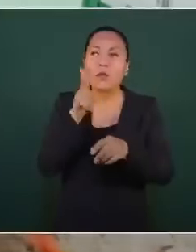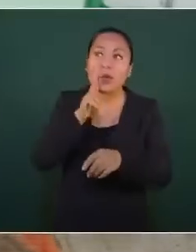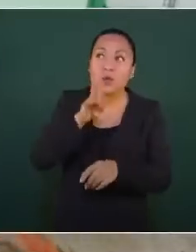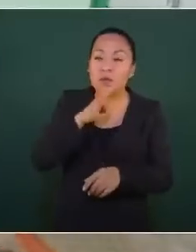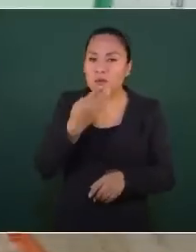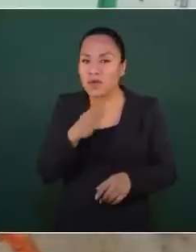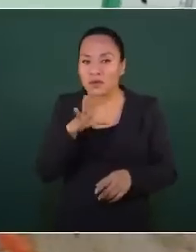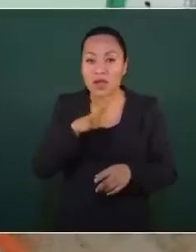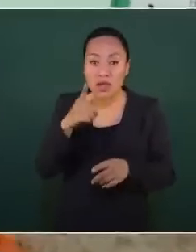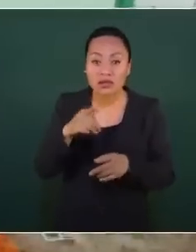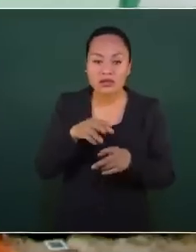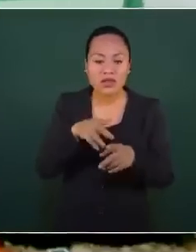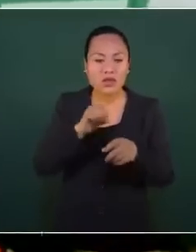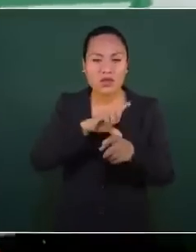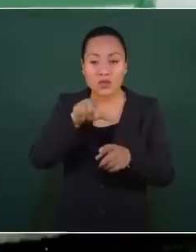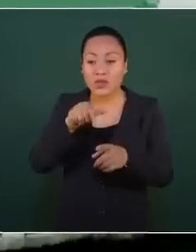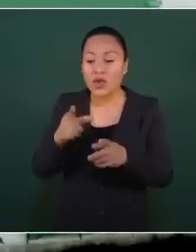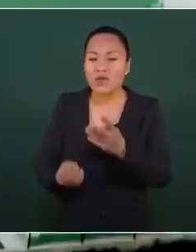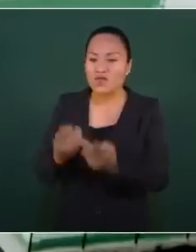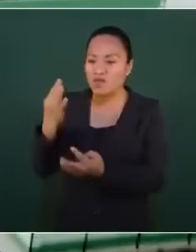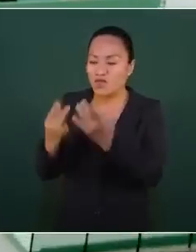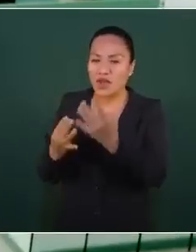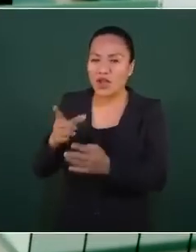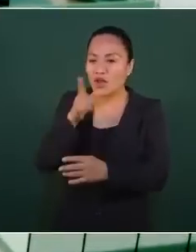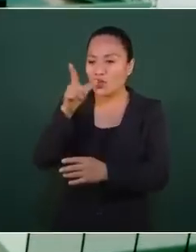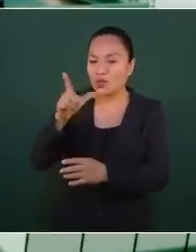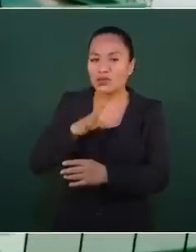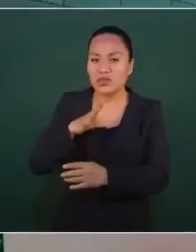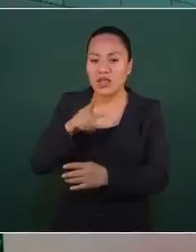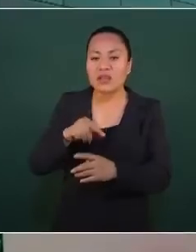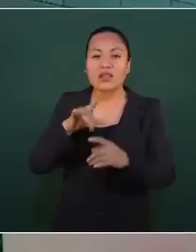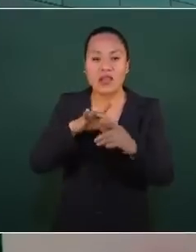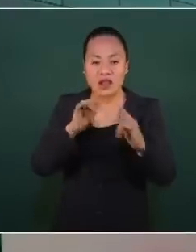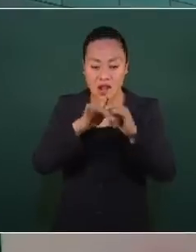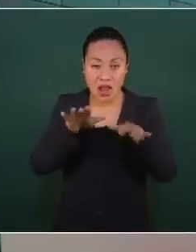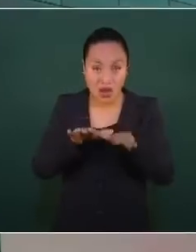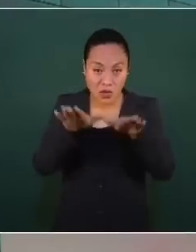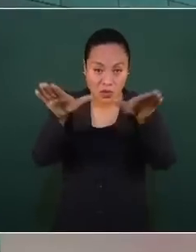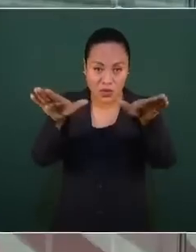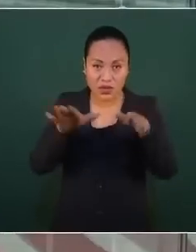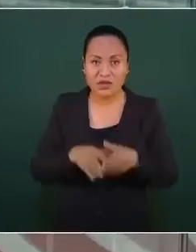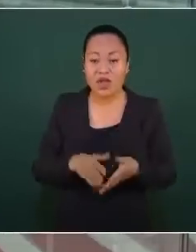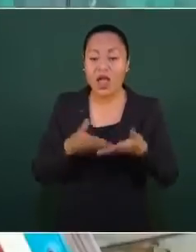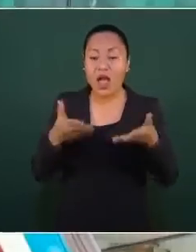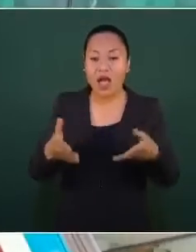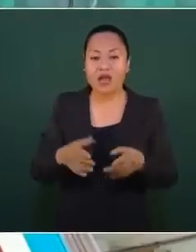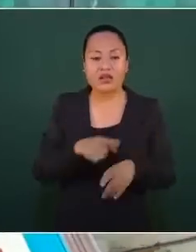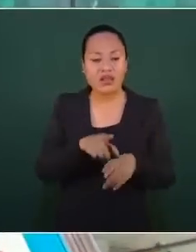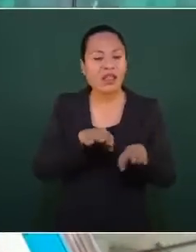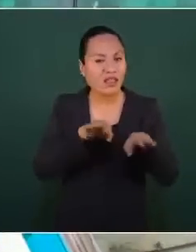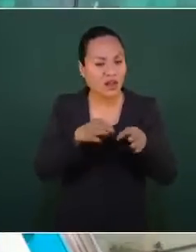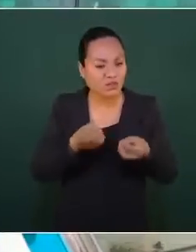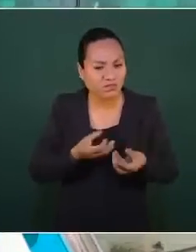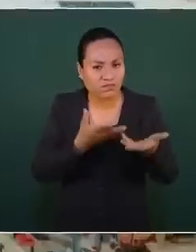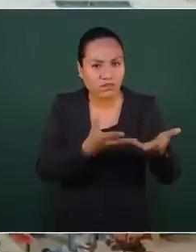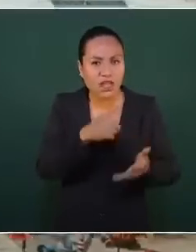concluir con el sistema contra incendios de la subestación eléctrica aeropuerto. A la fecha, se han generado